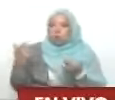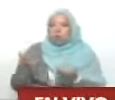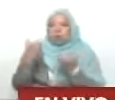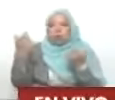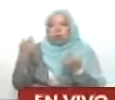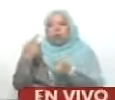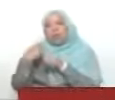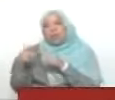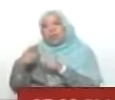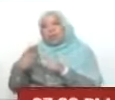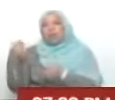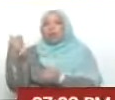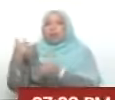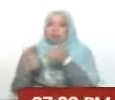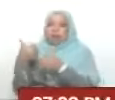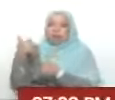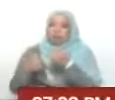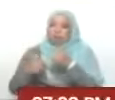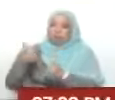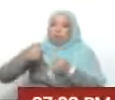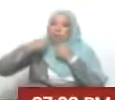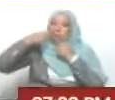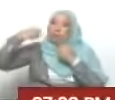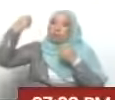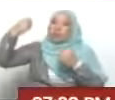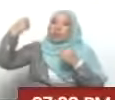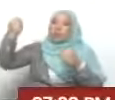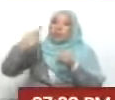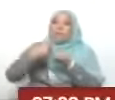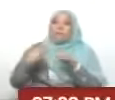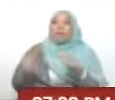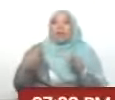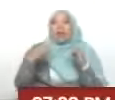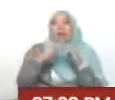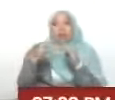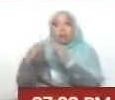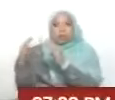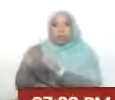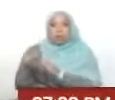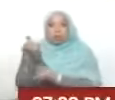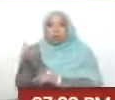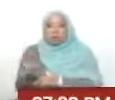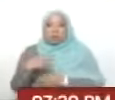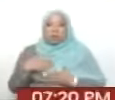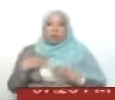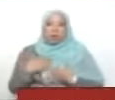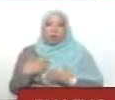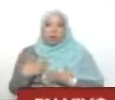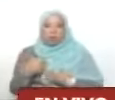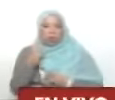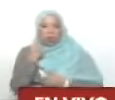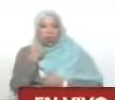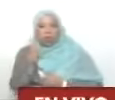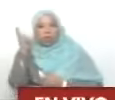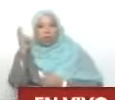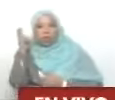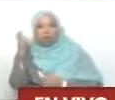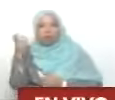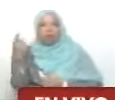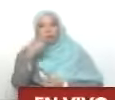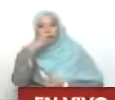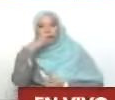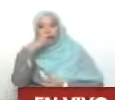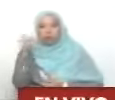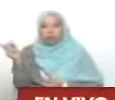sus casas, de cualquier rincón salen, se montan en los árboles, se acerca la gente. ¿Qué mira